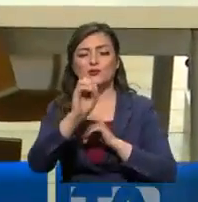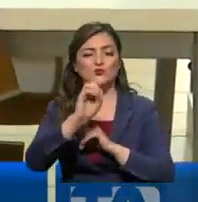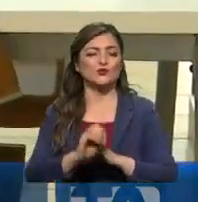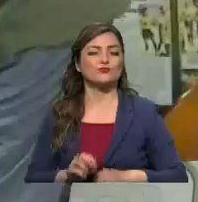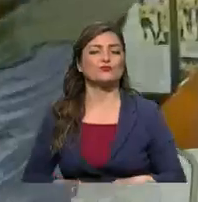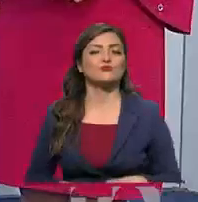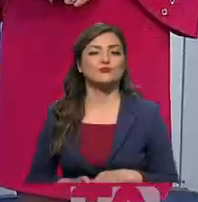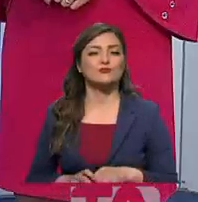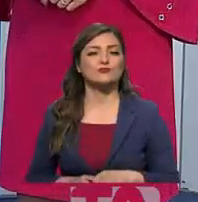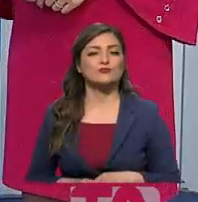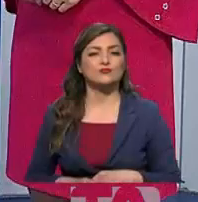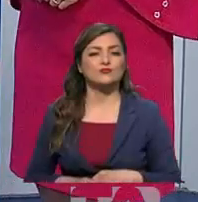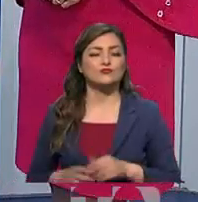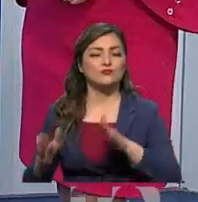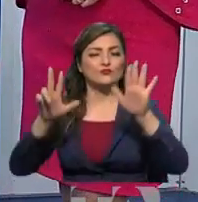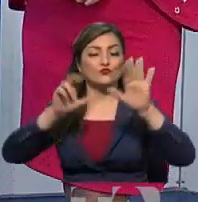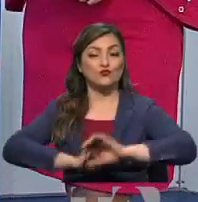aforo.